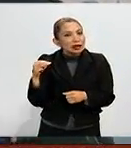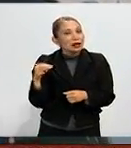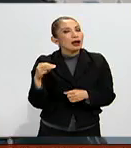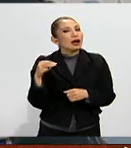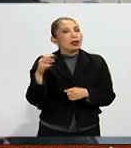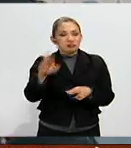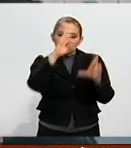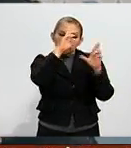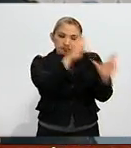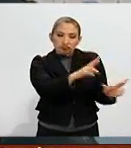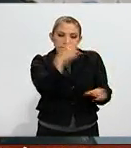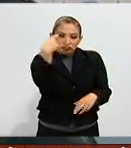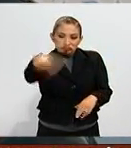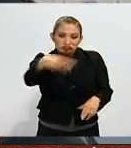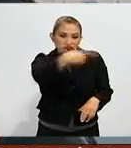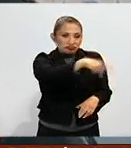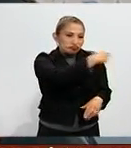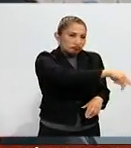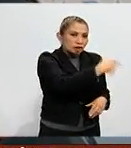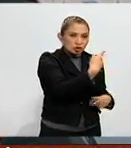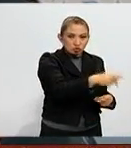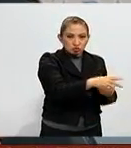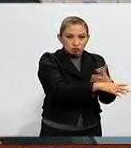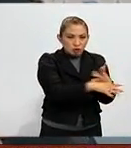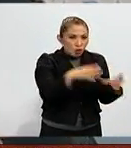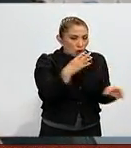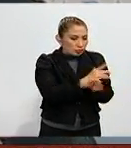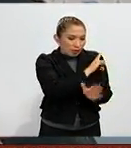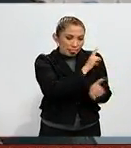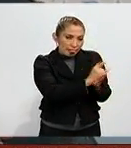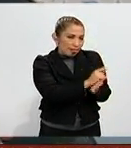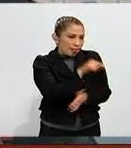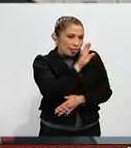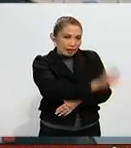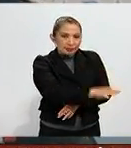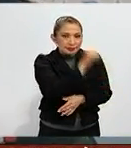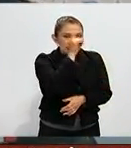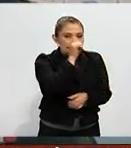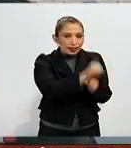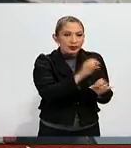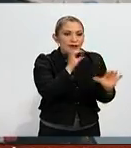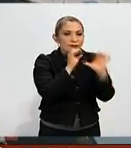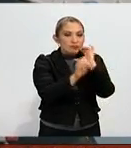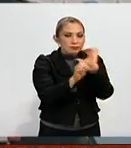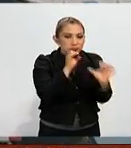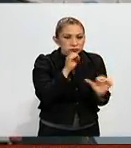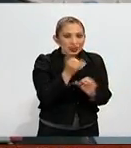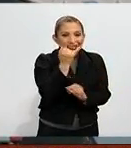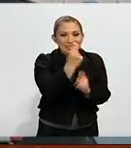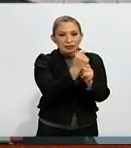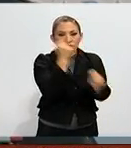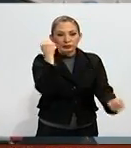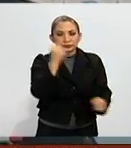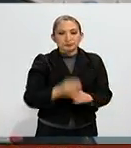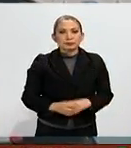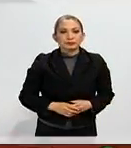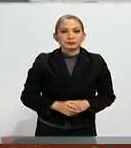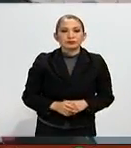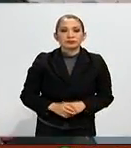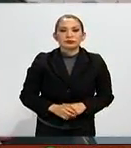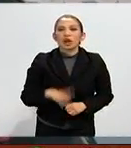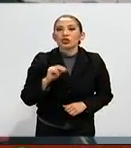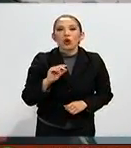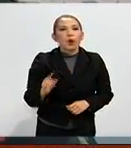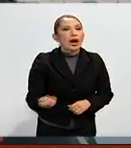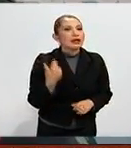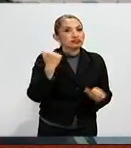obviamente respetando todo lo que les corresponda por ley que tienen en la Secretaría de Comunicaciones y Transportes. Es decir, no